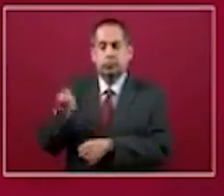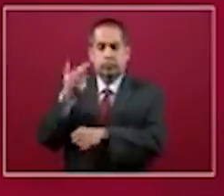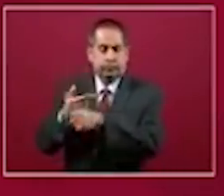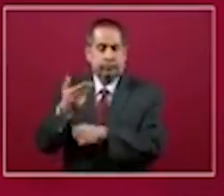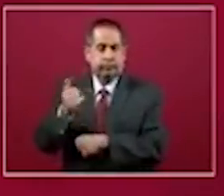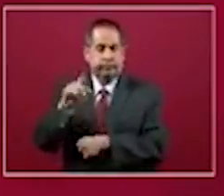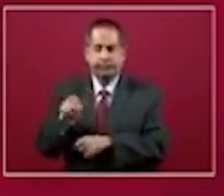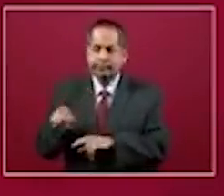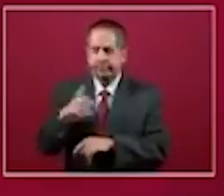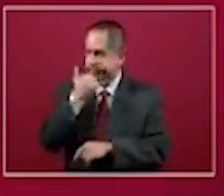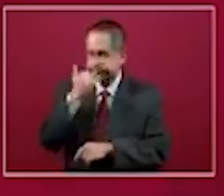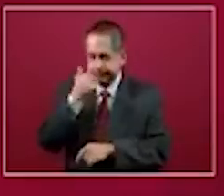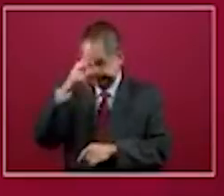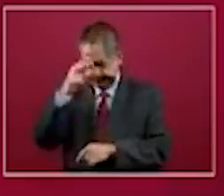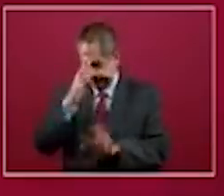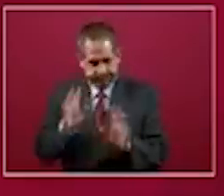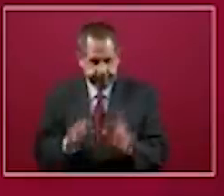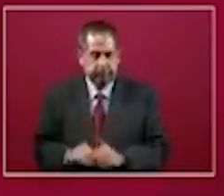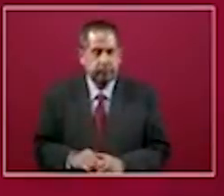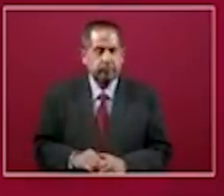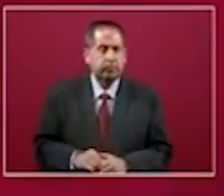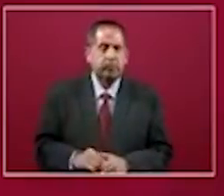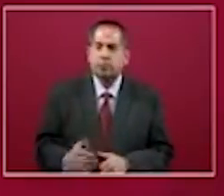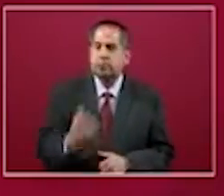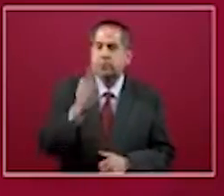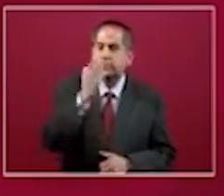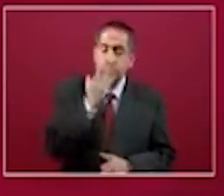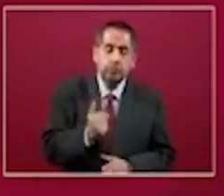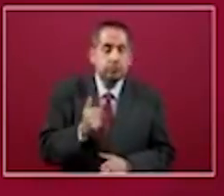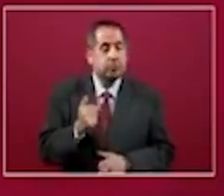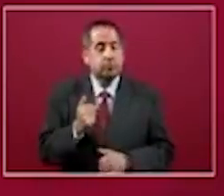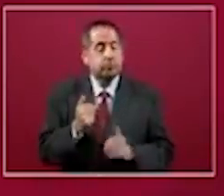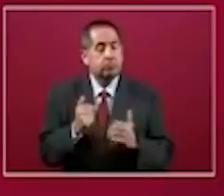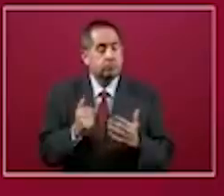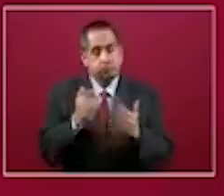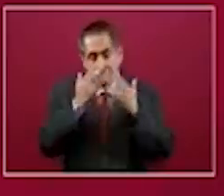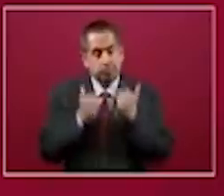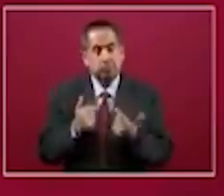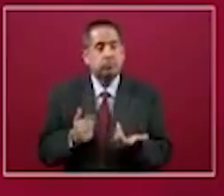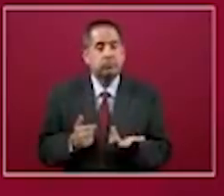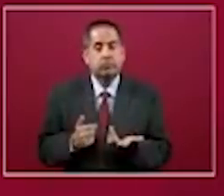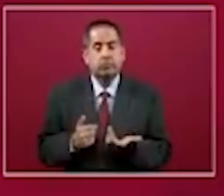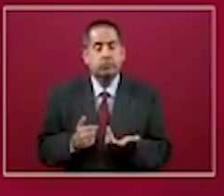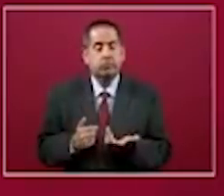Hacienda. No existe ninguna